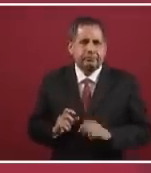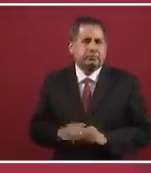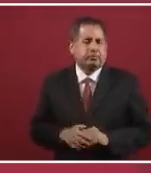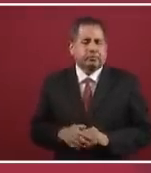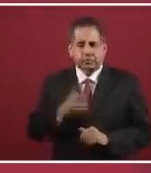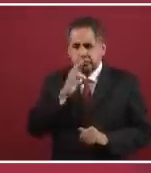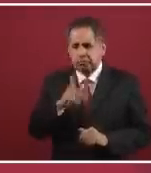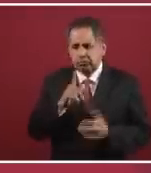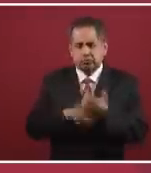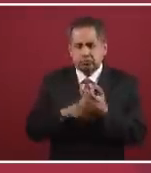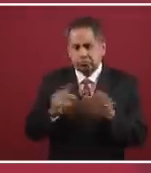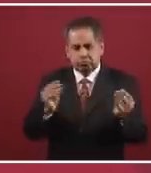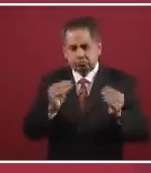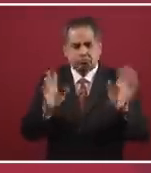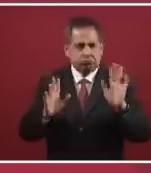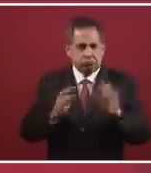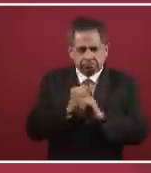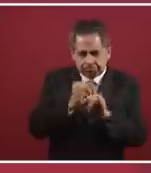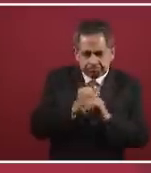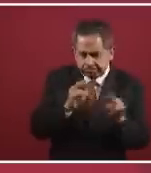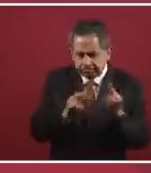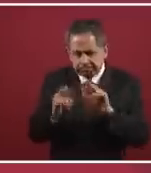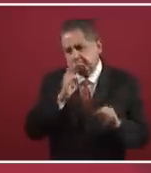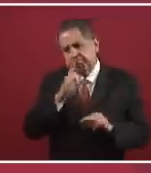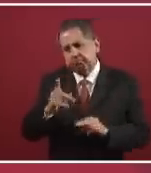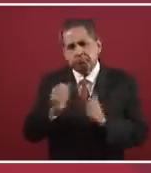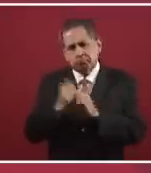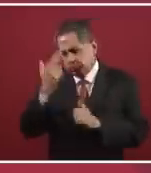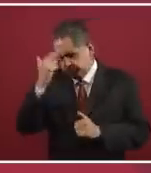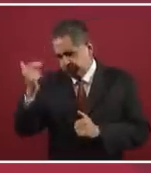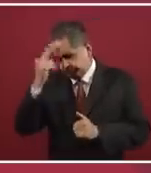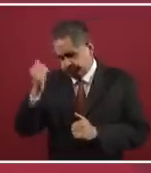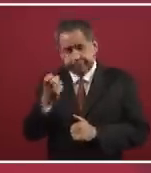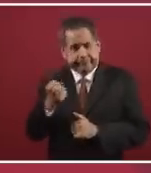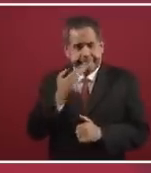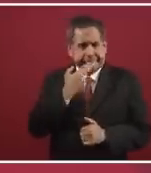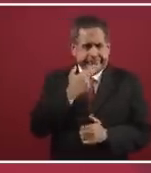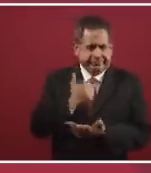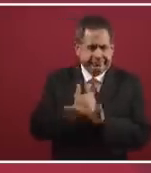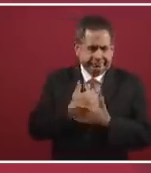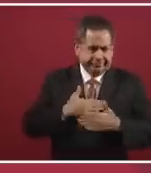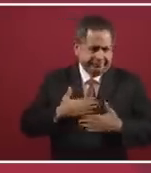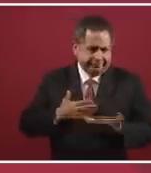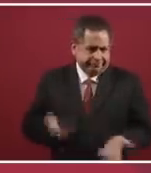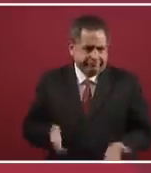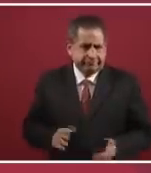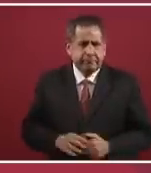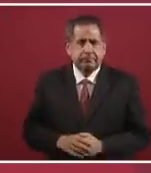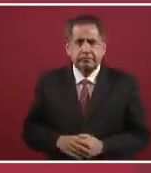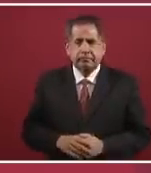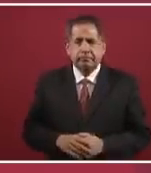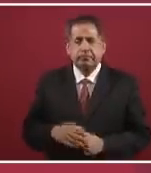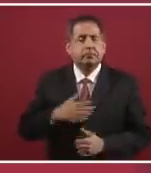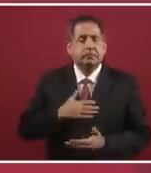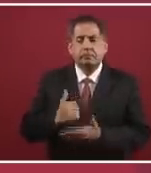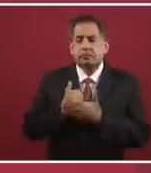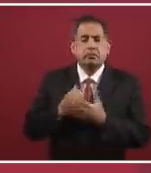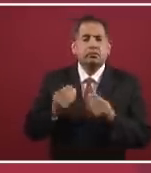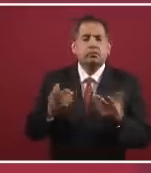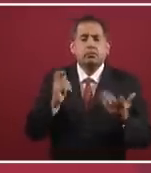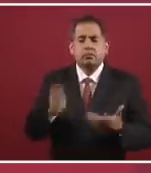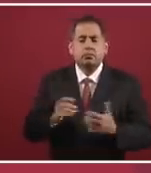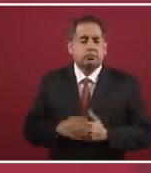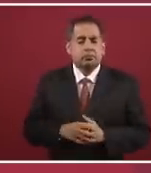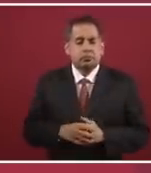polémica en el debate entonces me ayudan muchísimo y me ayudan